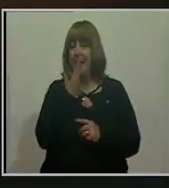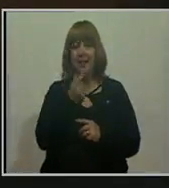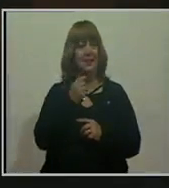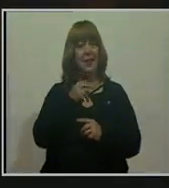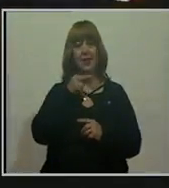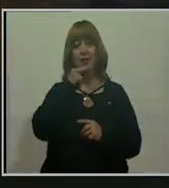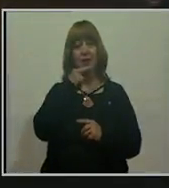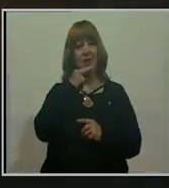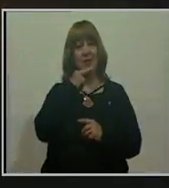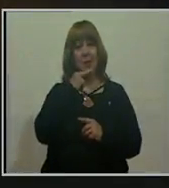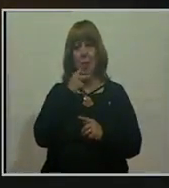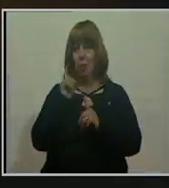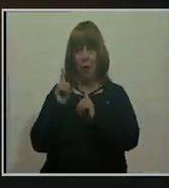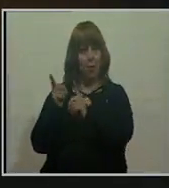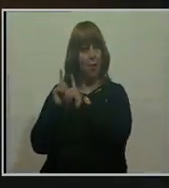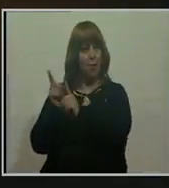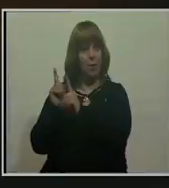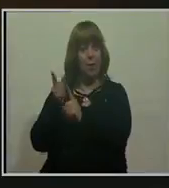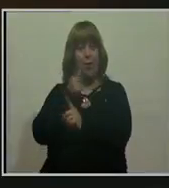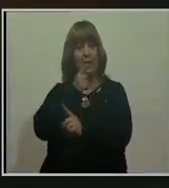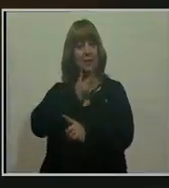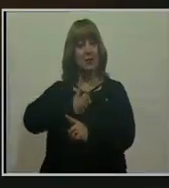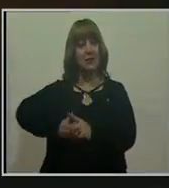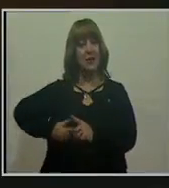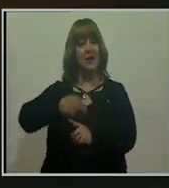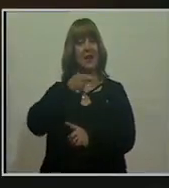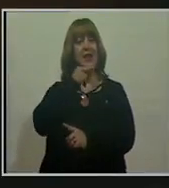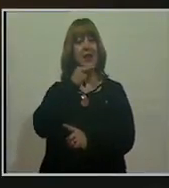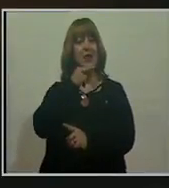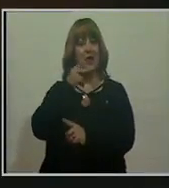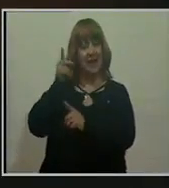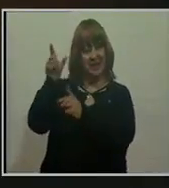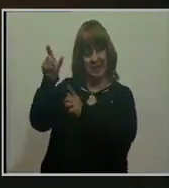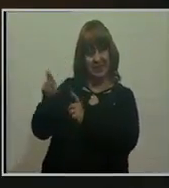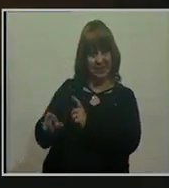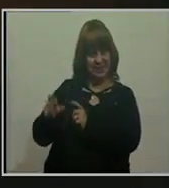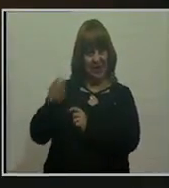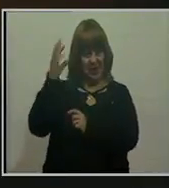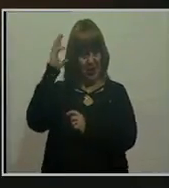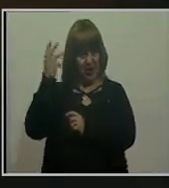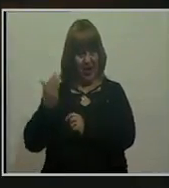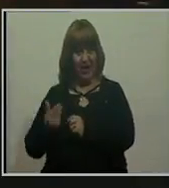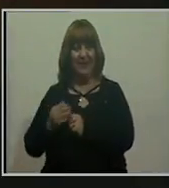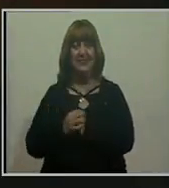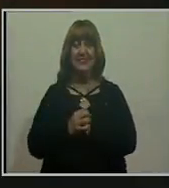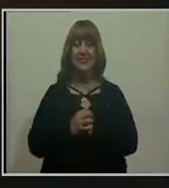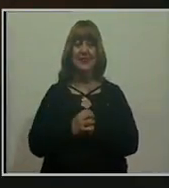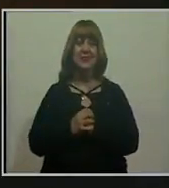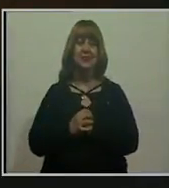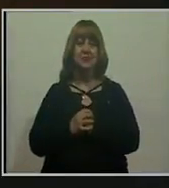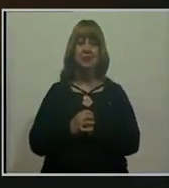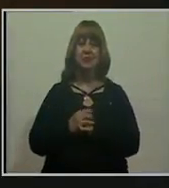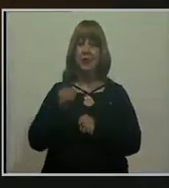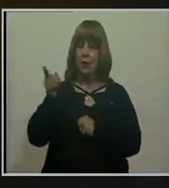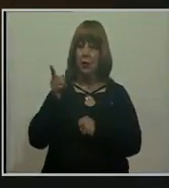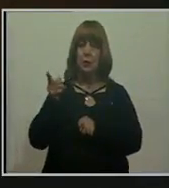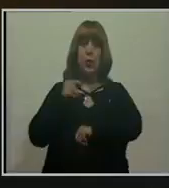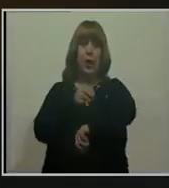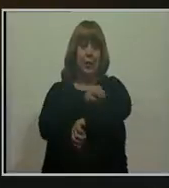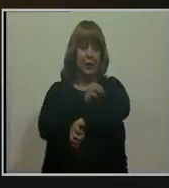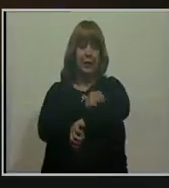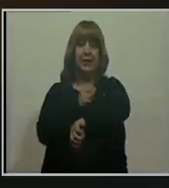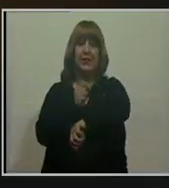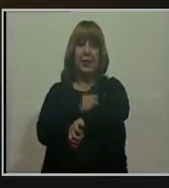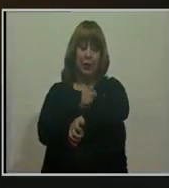varios años lleva, ¿eh? Y desde que trabajo a esta hora. A ver, me quedé. Tatúeselo en algún lugar